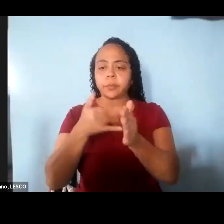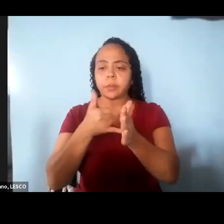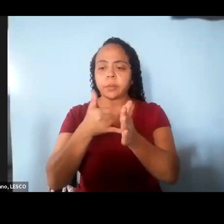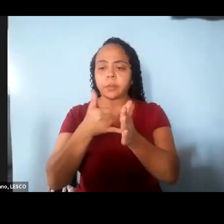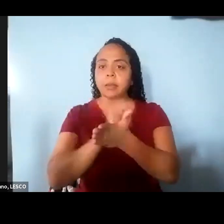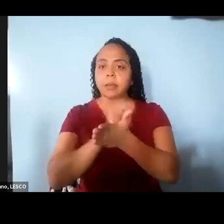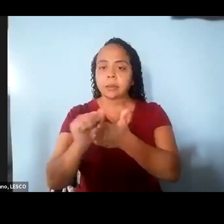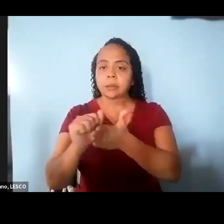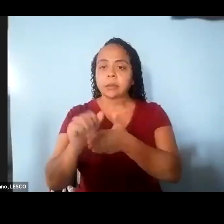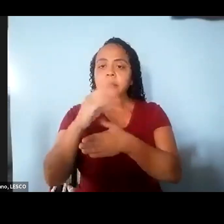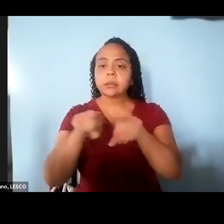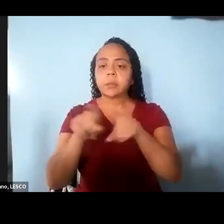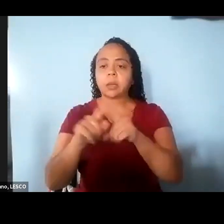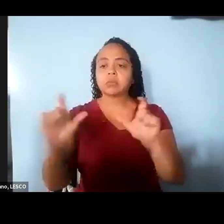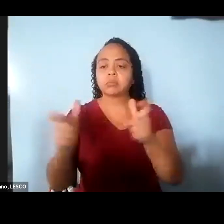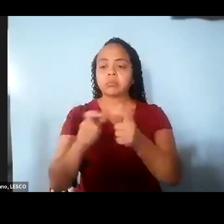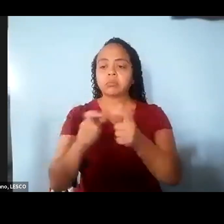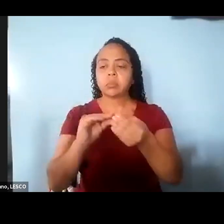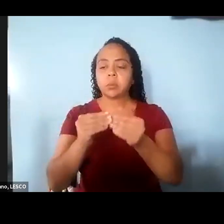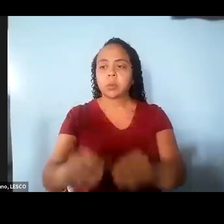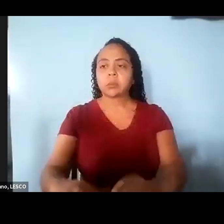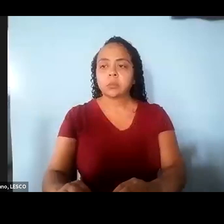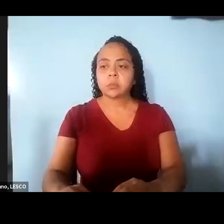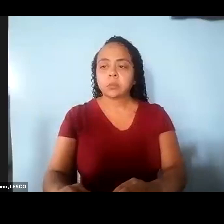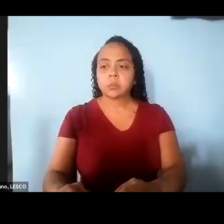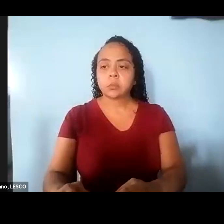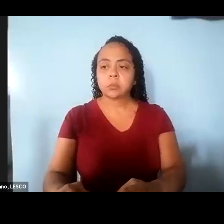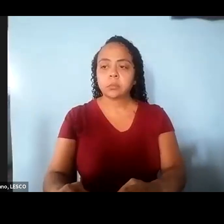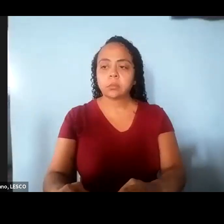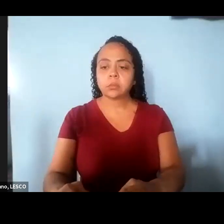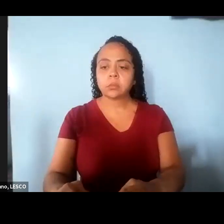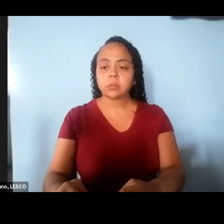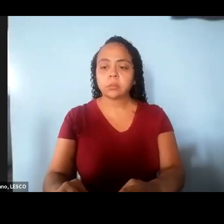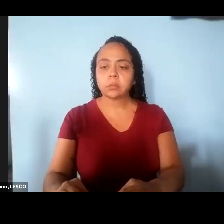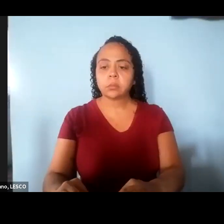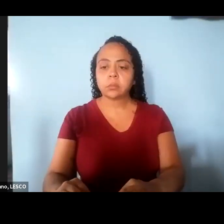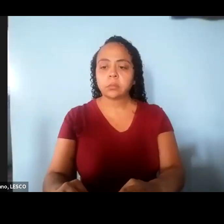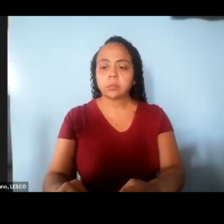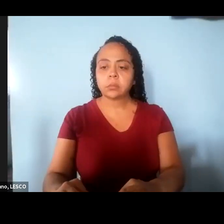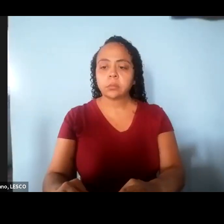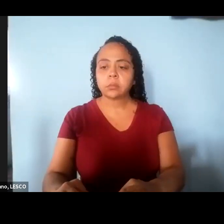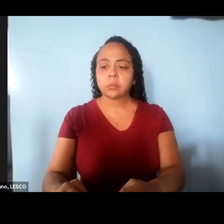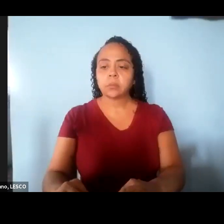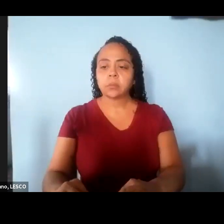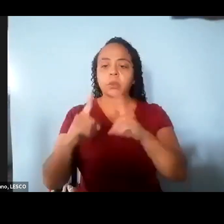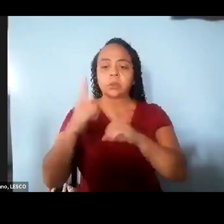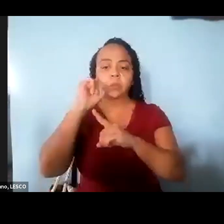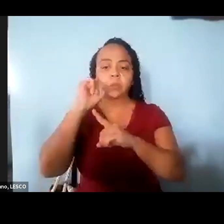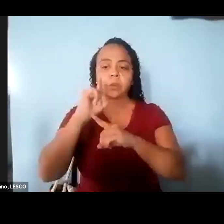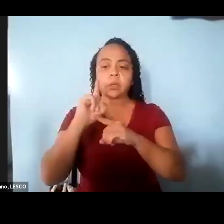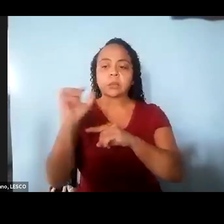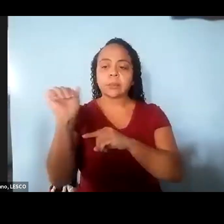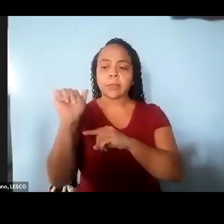y sobre todo reducir el número de personas afectados y minimizar el impacto de los desastres causados por las amenazas naturales y de